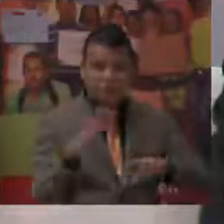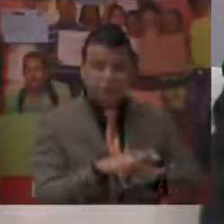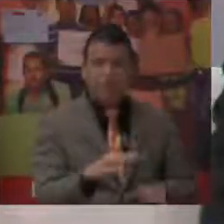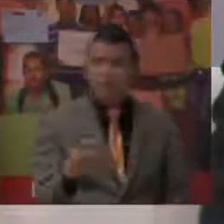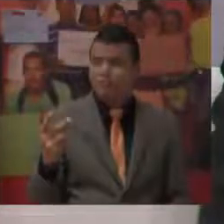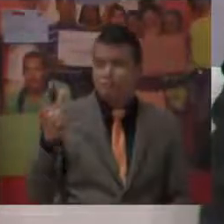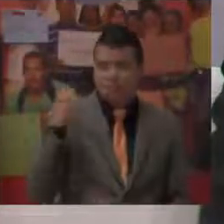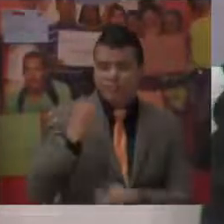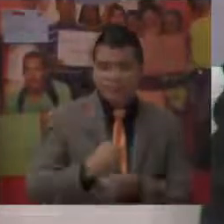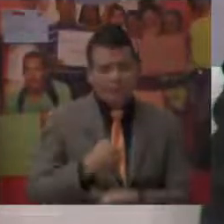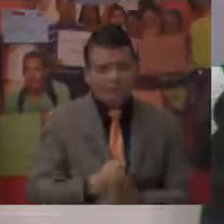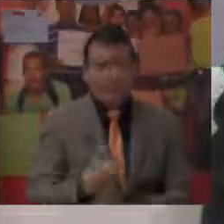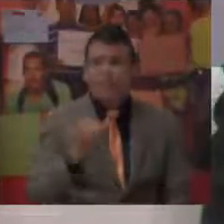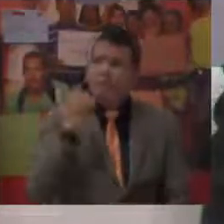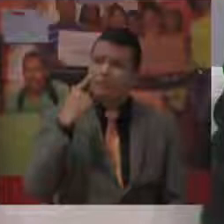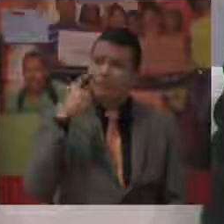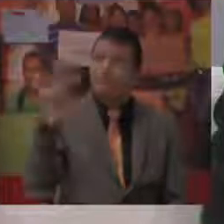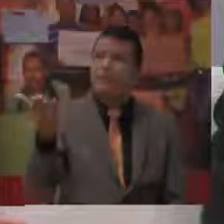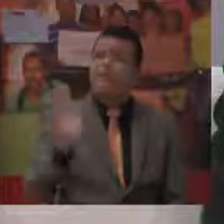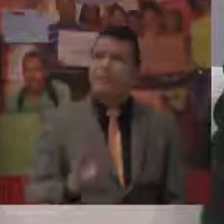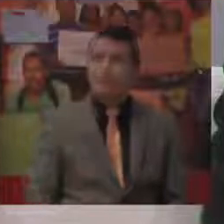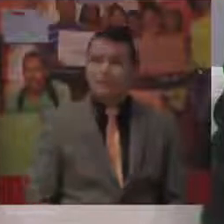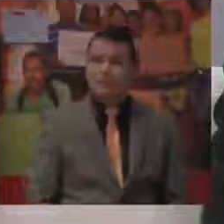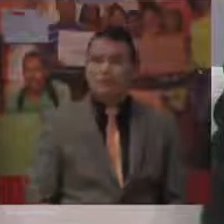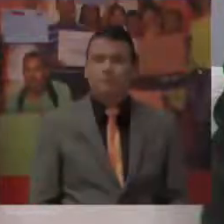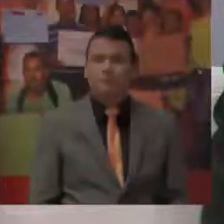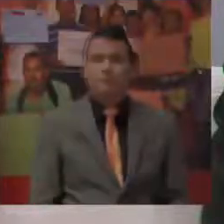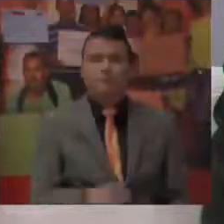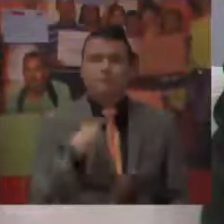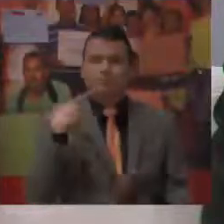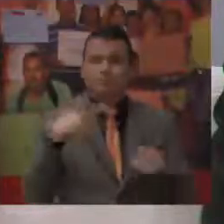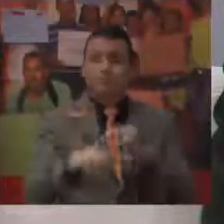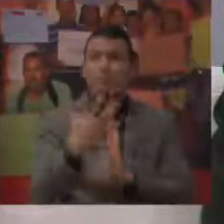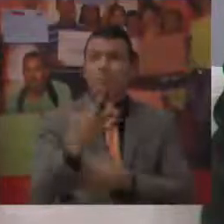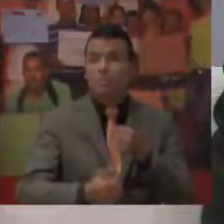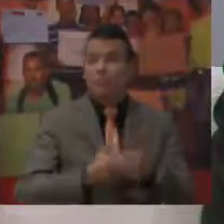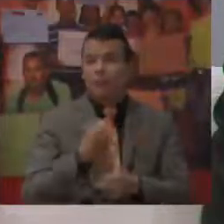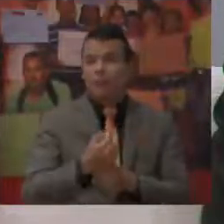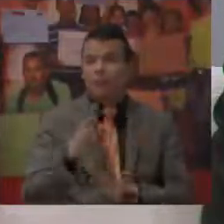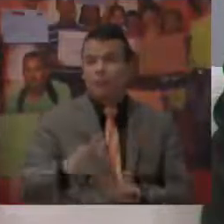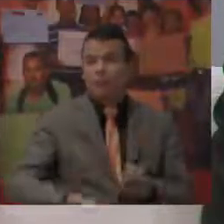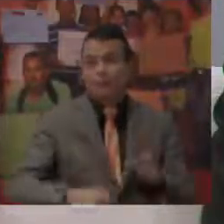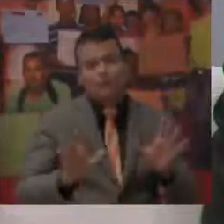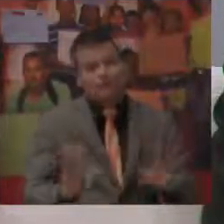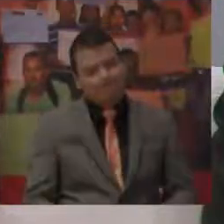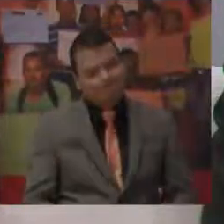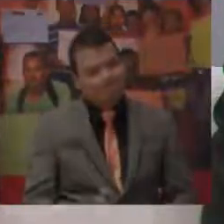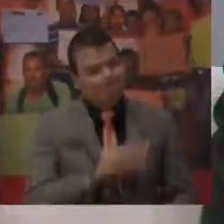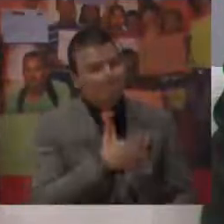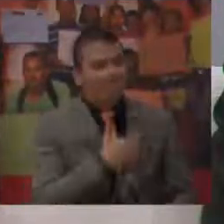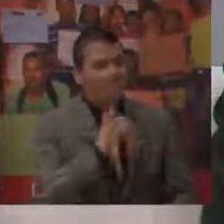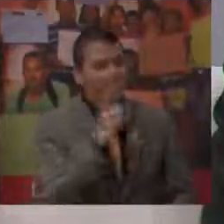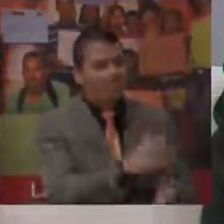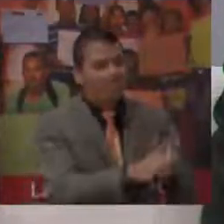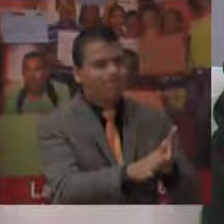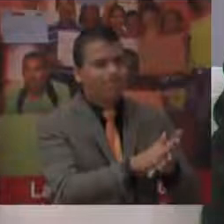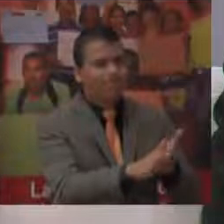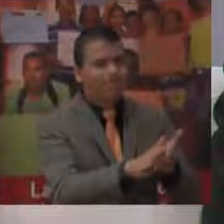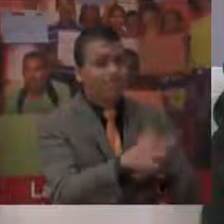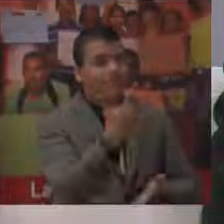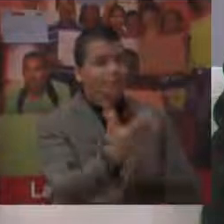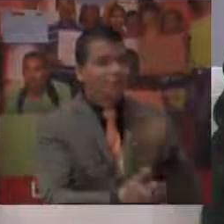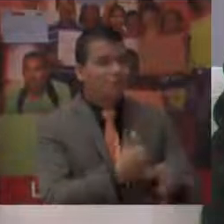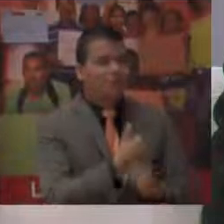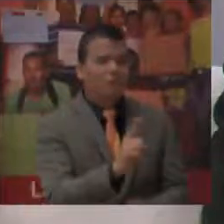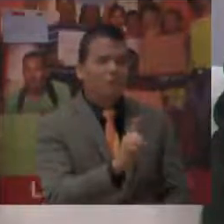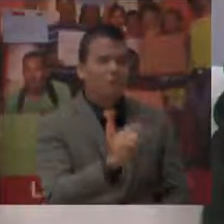bueno, ya mi sentencia quedó inhabilitado por 5 años y yo les digo, lastimosamente les tengo que contar, no es por 5 años, es